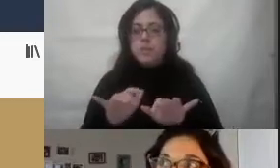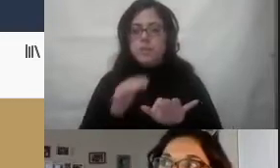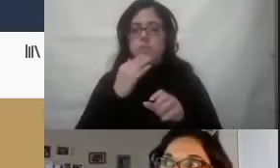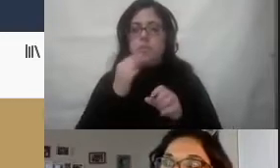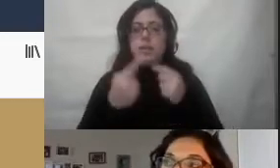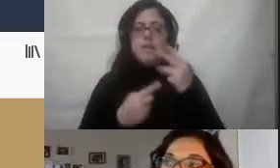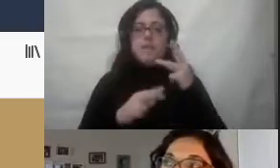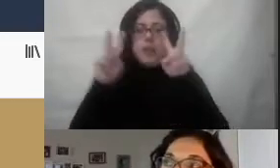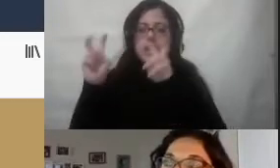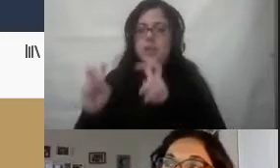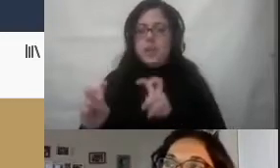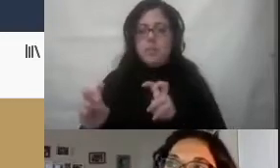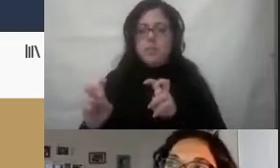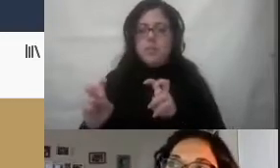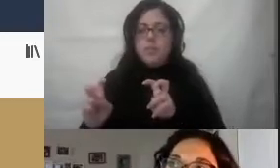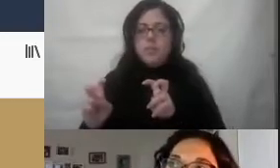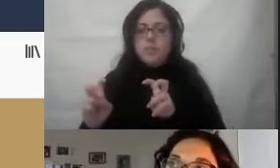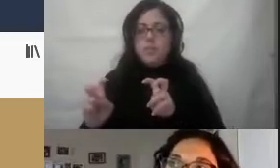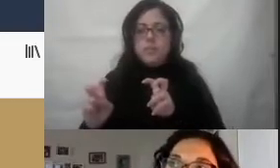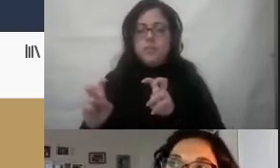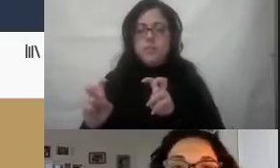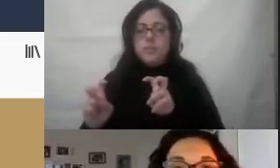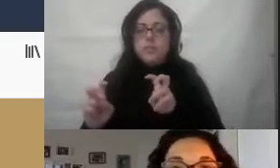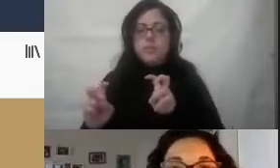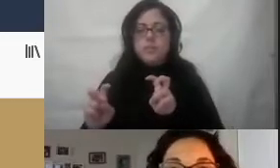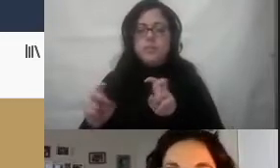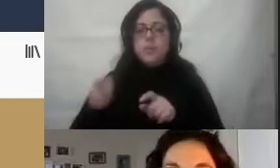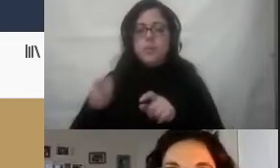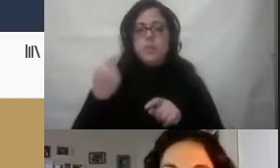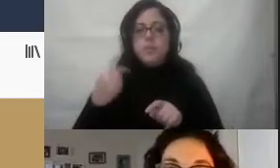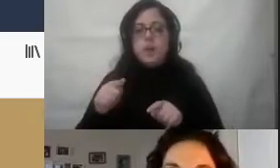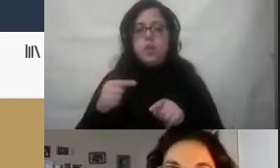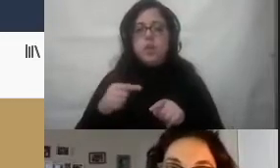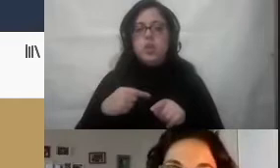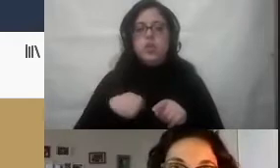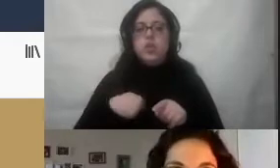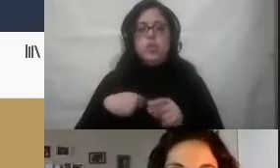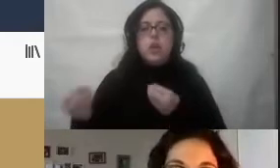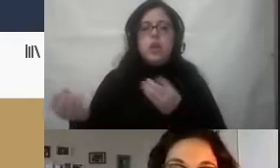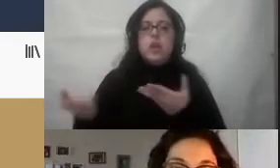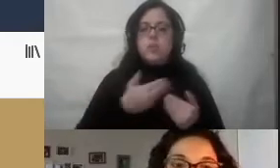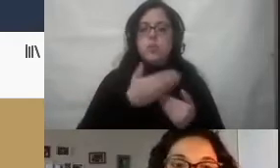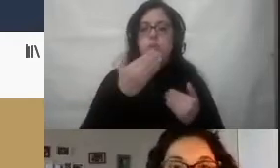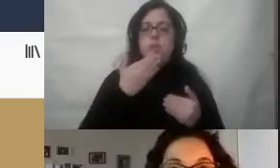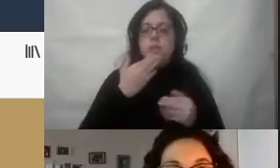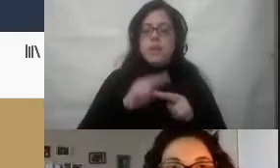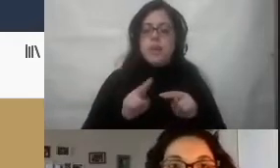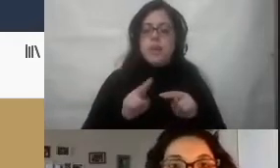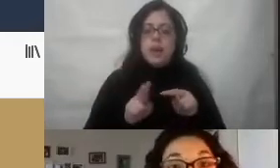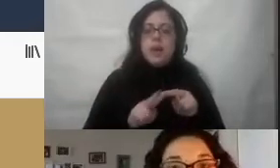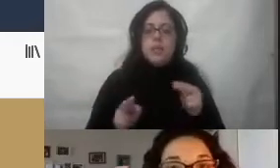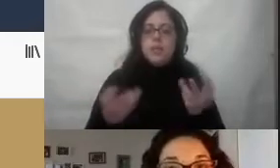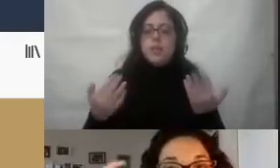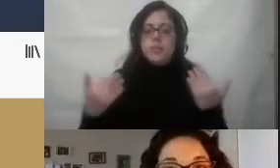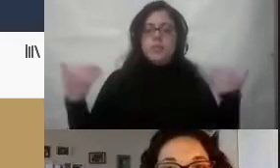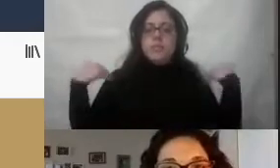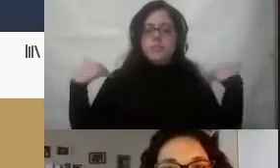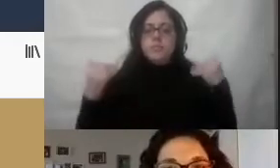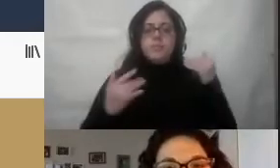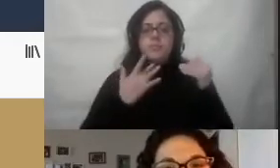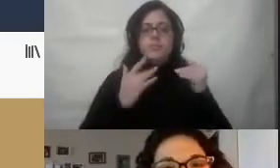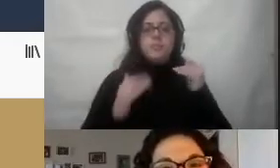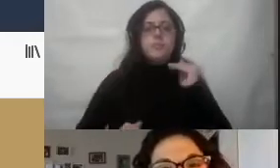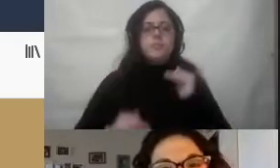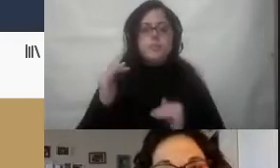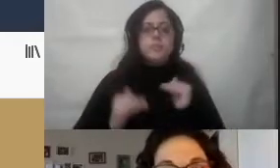cosas, pero yo los convoco a que ustedes hagan el ejercicio también. ¿Por qué? Porque los estudiantes empiezan a decir, no